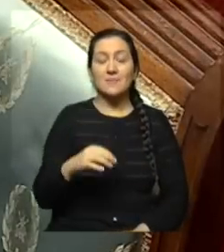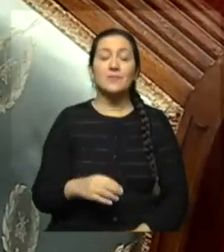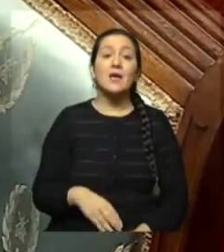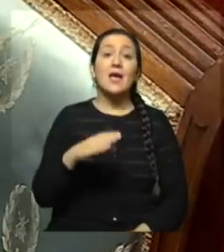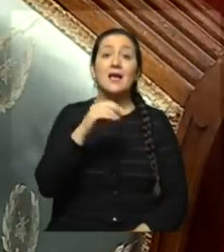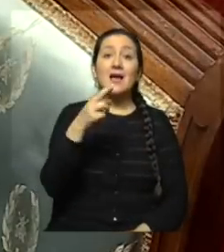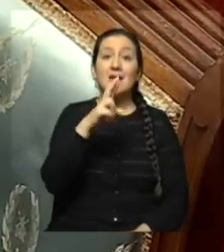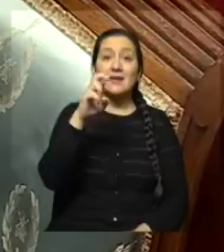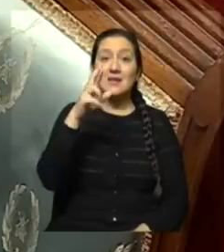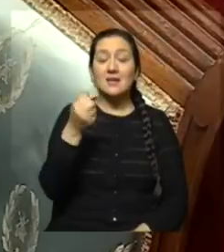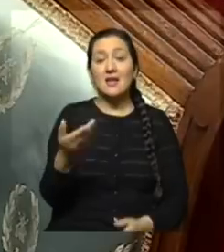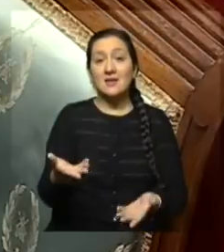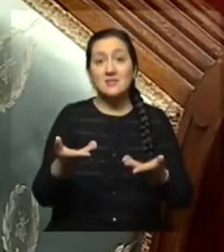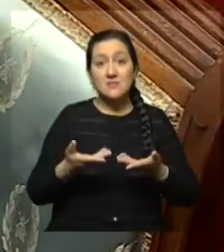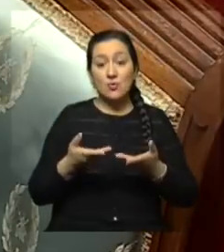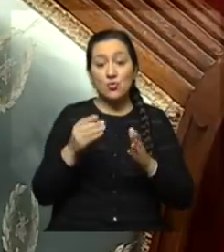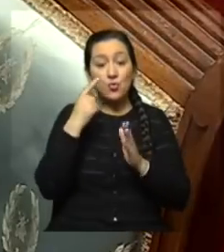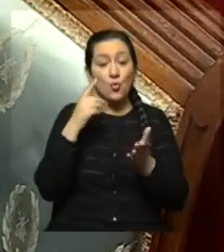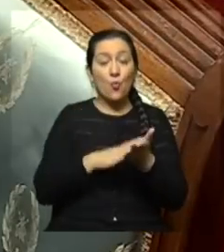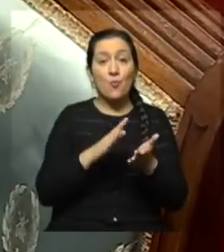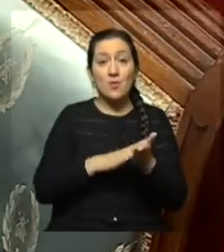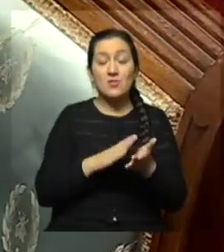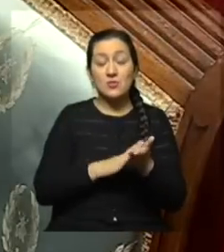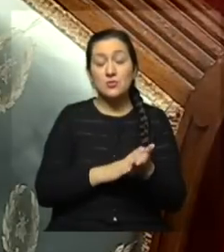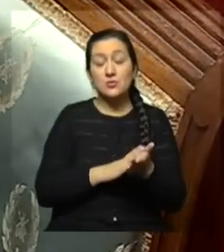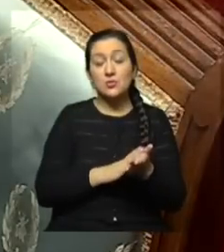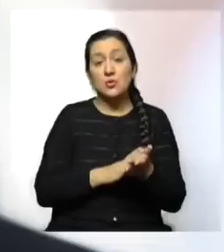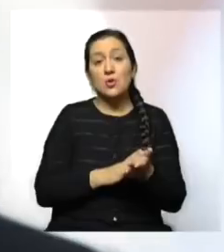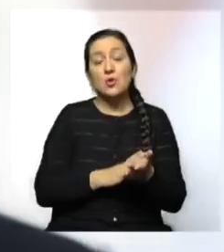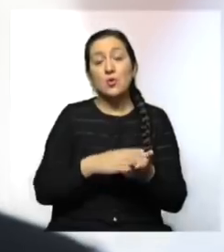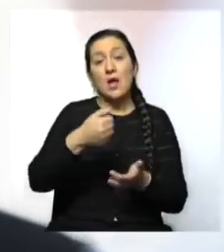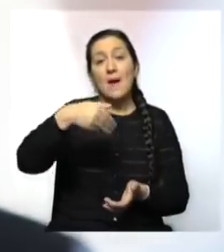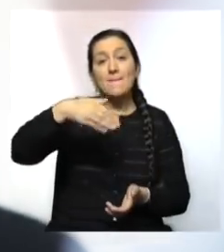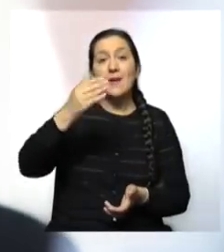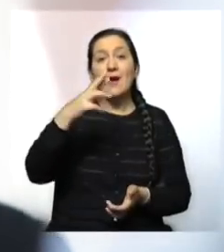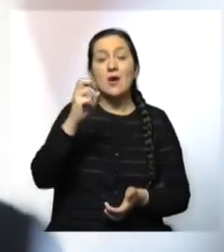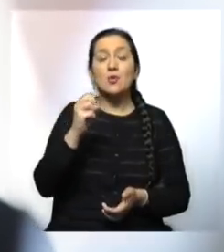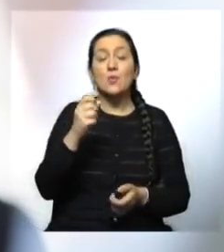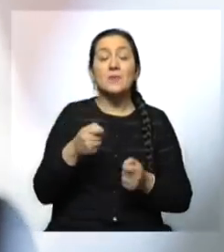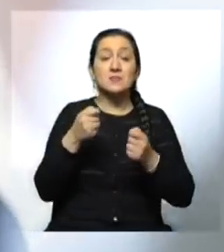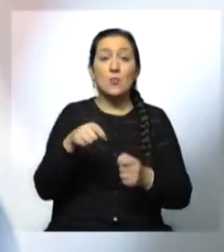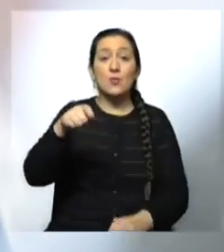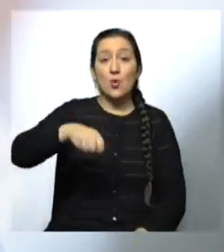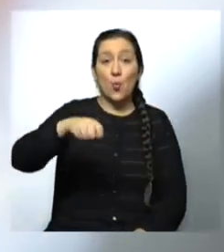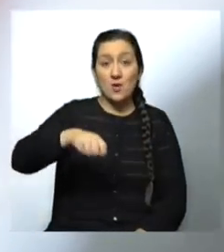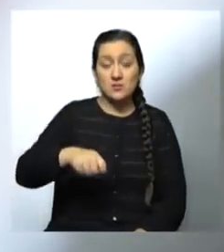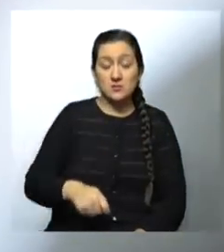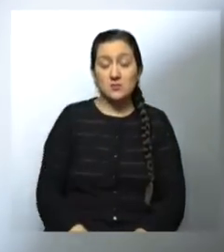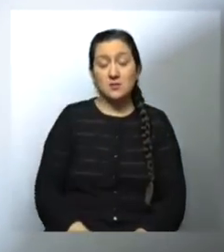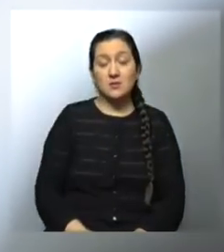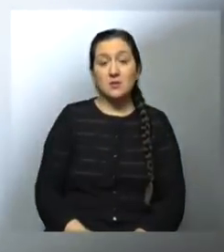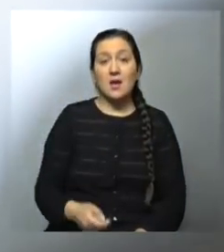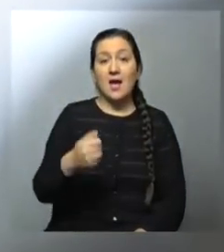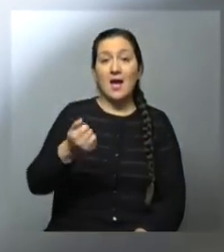recibieron documentos de cancillería a raíz de un Amparo presentado ante el juez en lo conten administrativo de cuarto turno Carlos